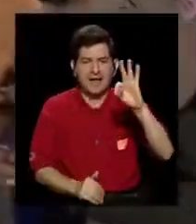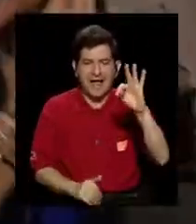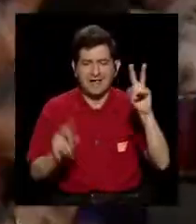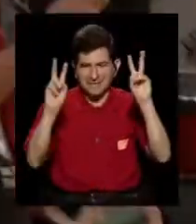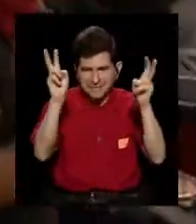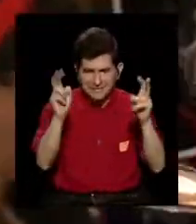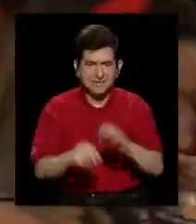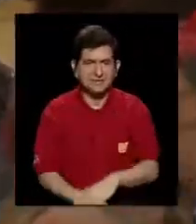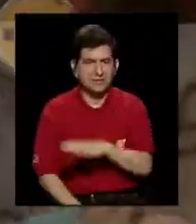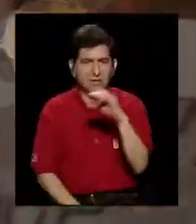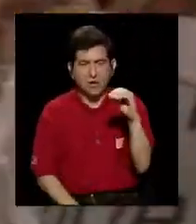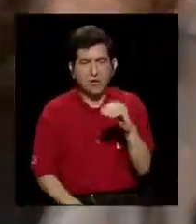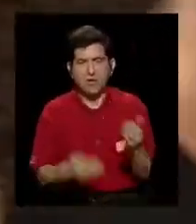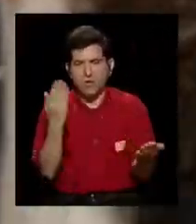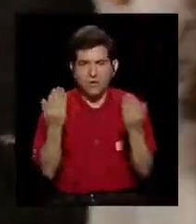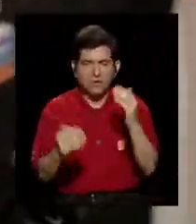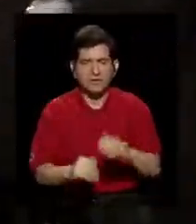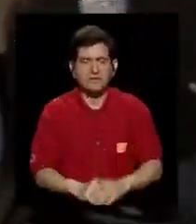es